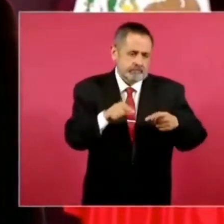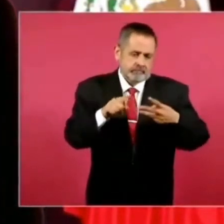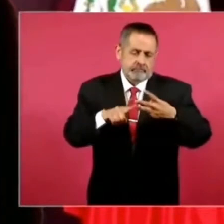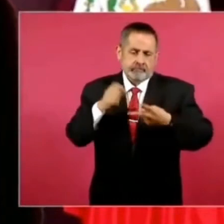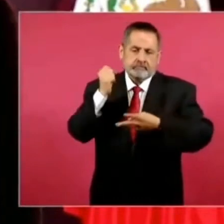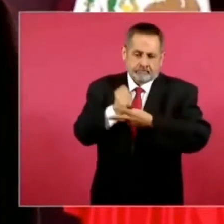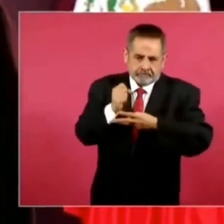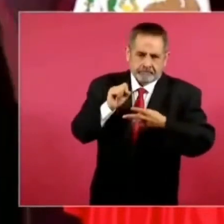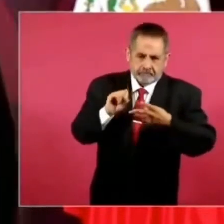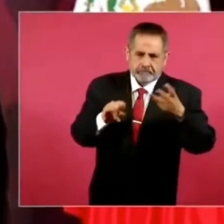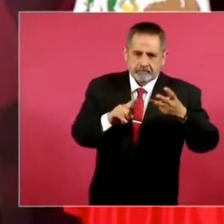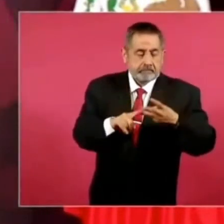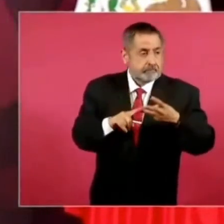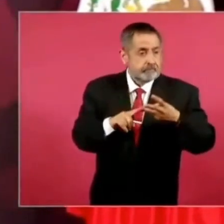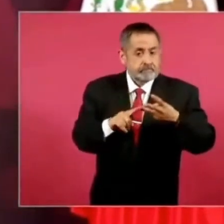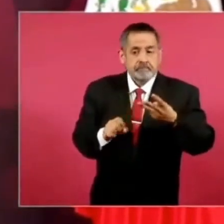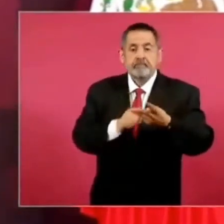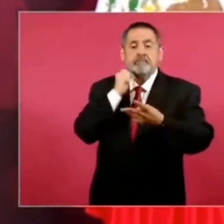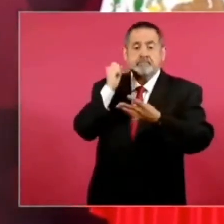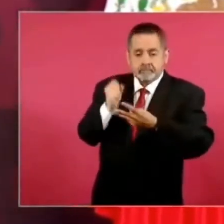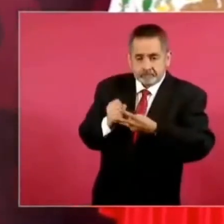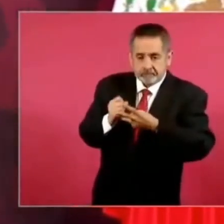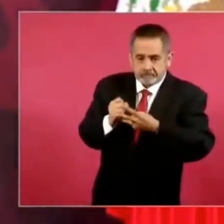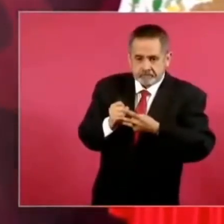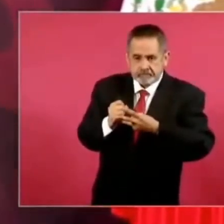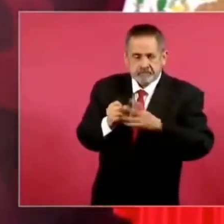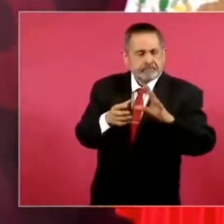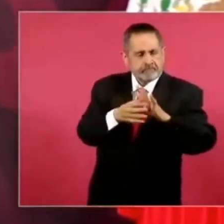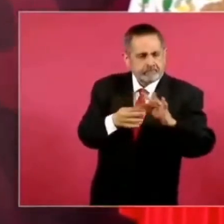y ya se convenció